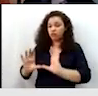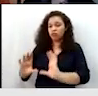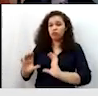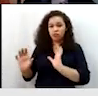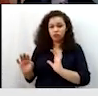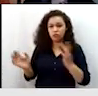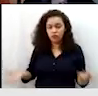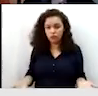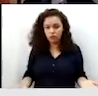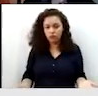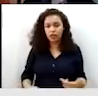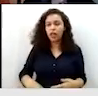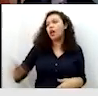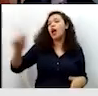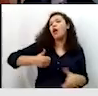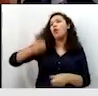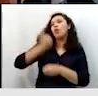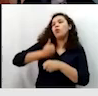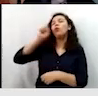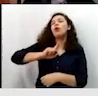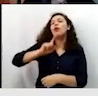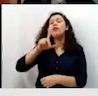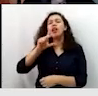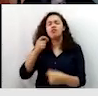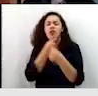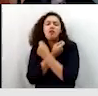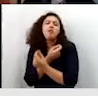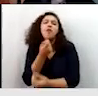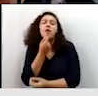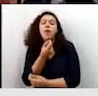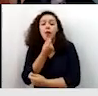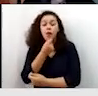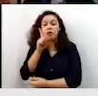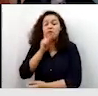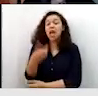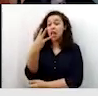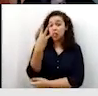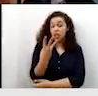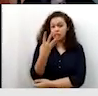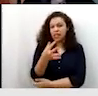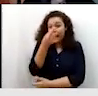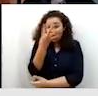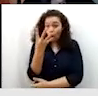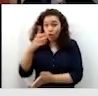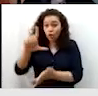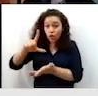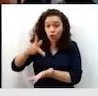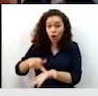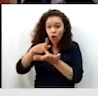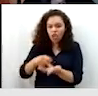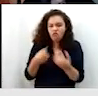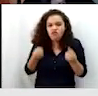Entonces, eso de que decía la abuelita, no, pues mi niñote salió de casi 4 kilos, salió